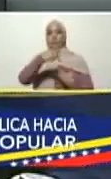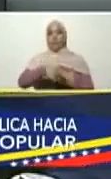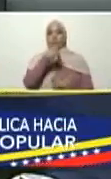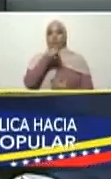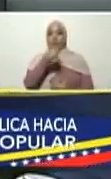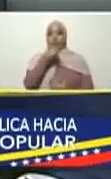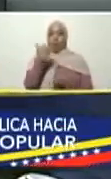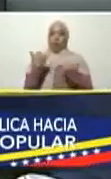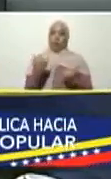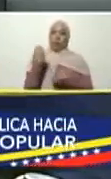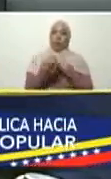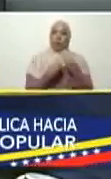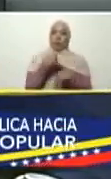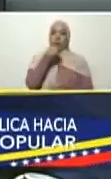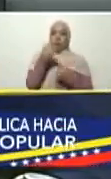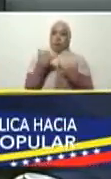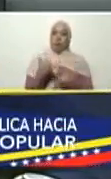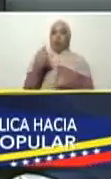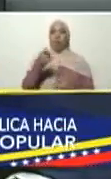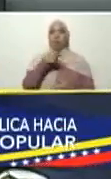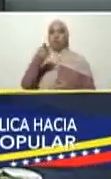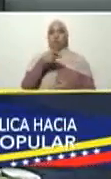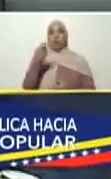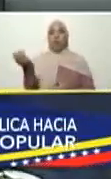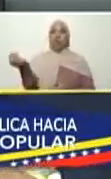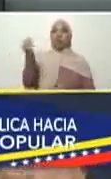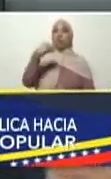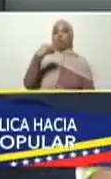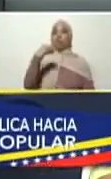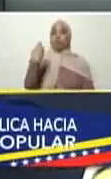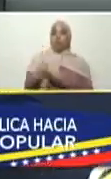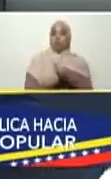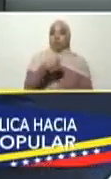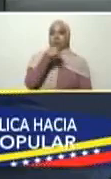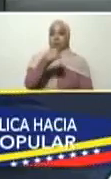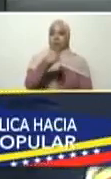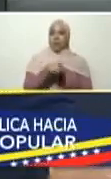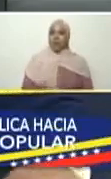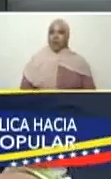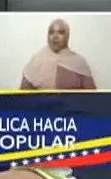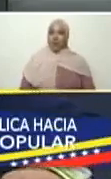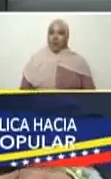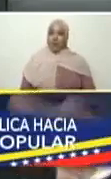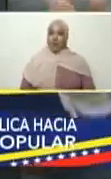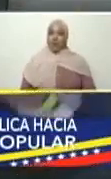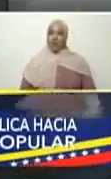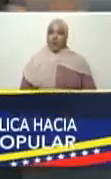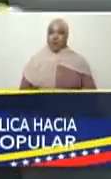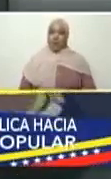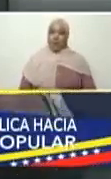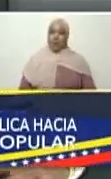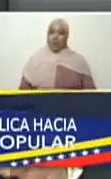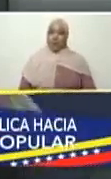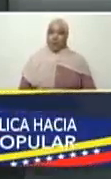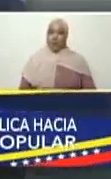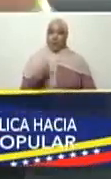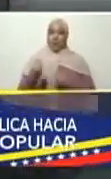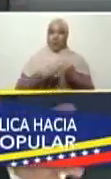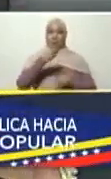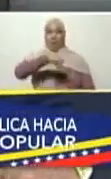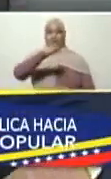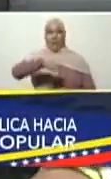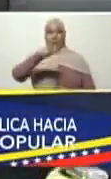tecnológica, pues revaloriza, politiza y suma en un momento que es sumamente importante justamente sumar y traer mucha más gente